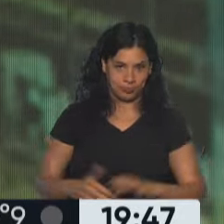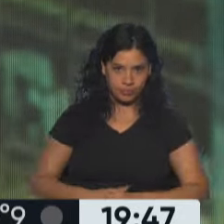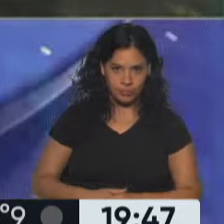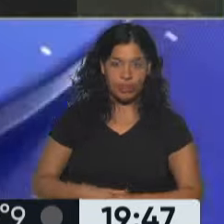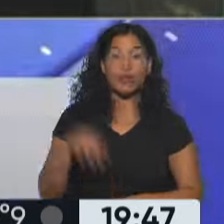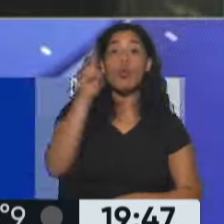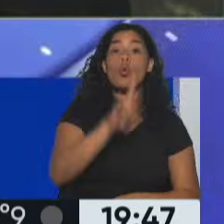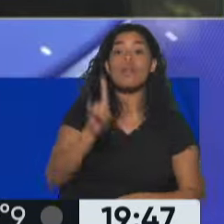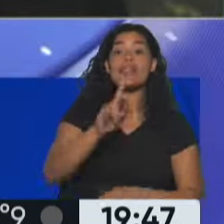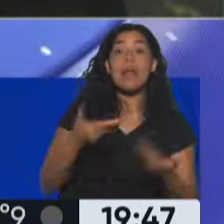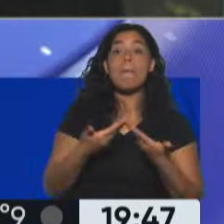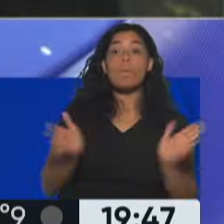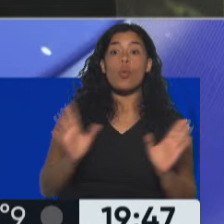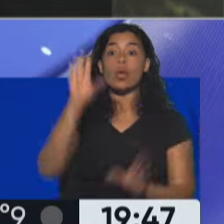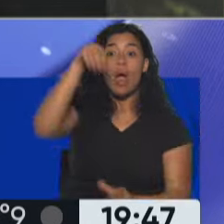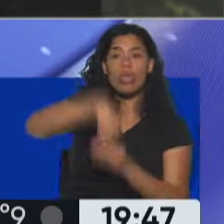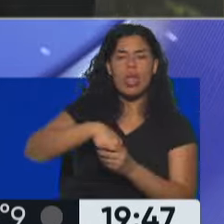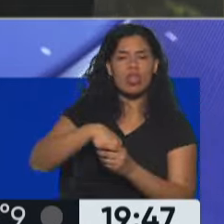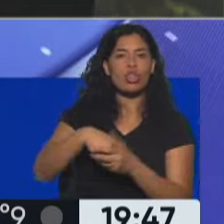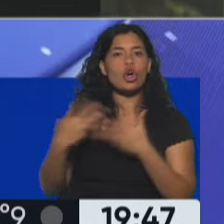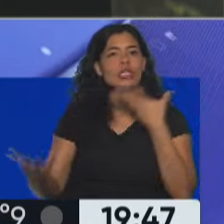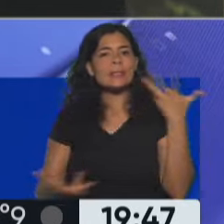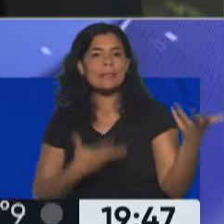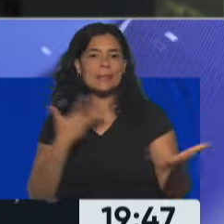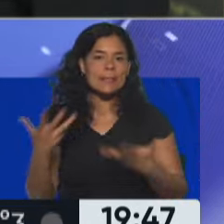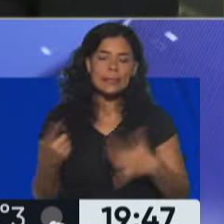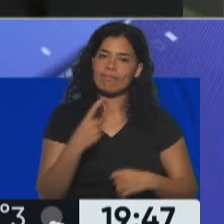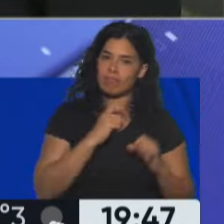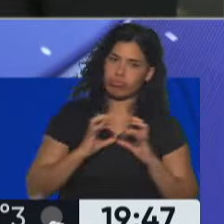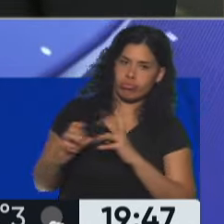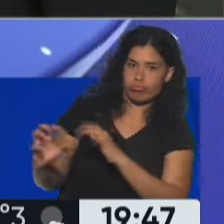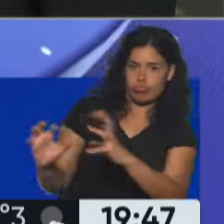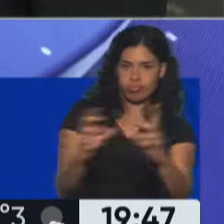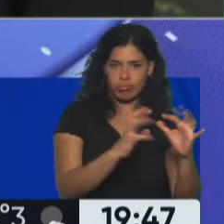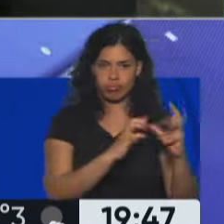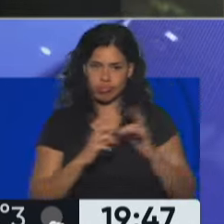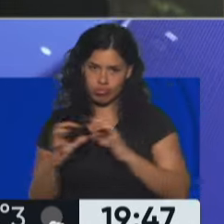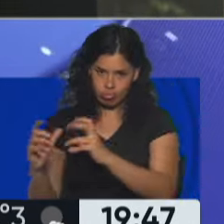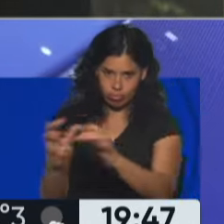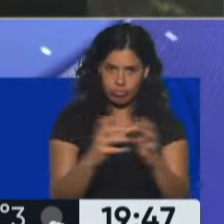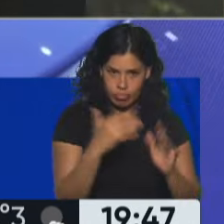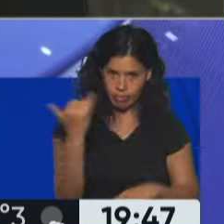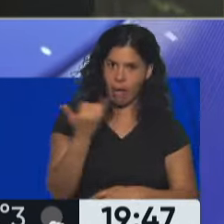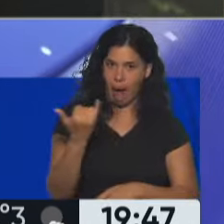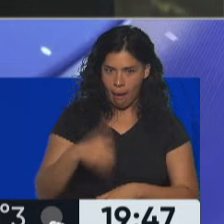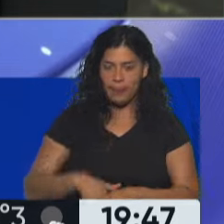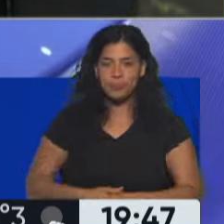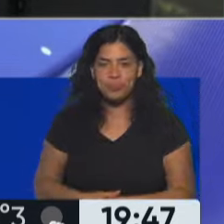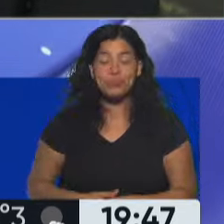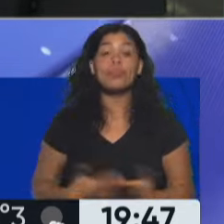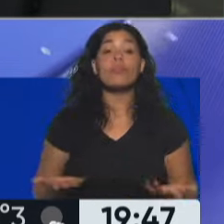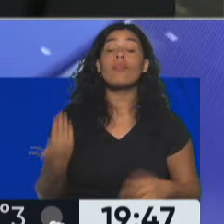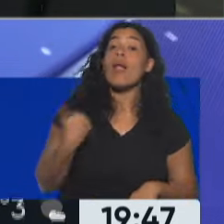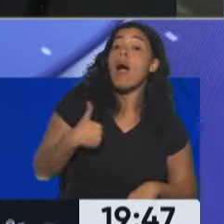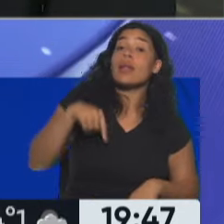universidad pública, y eso fue un tema de debate en la campaña presidencial. Bueno, en particular, ¿qué sucede en la Argentina con